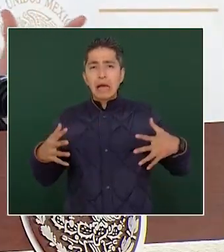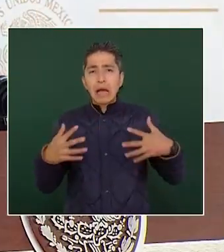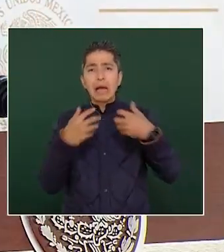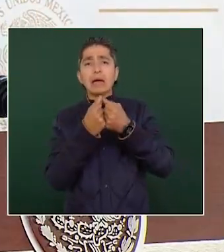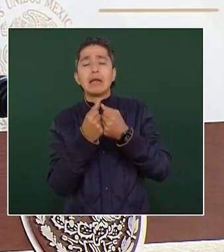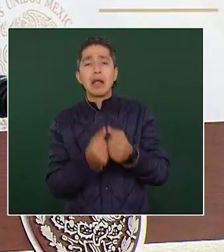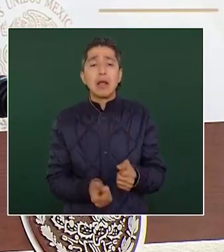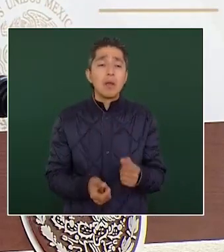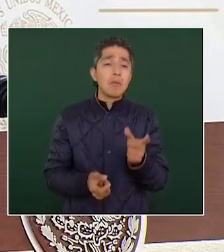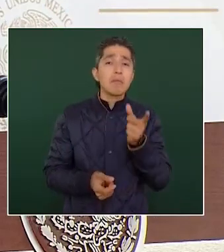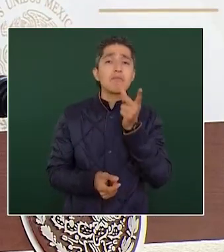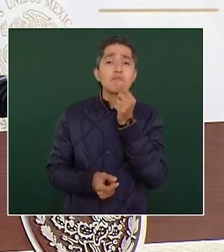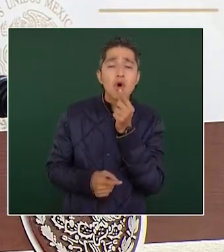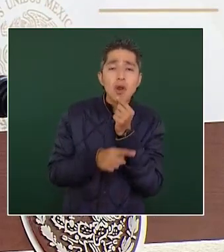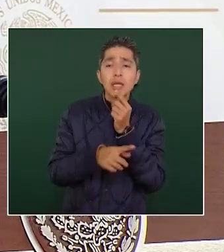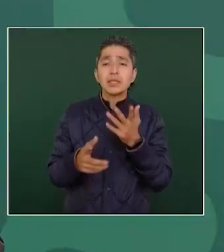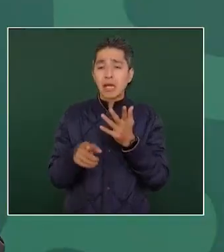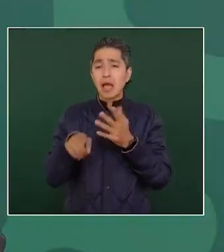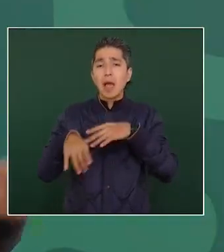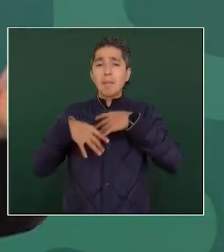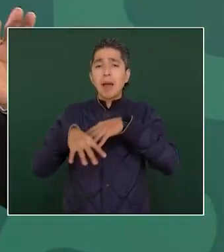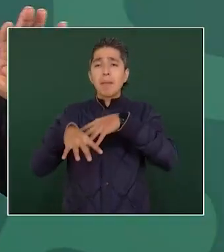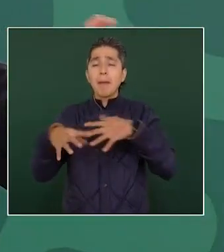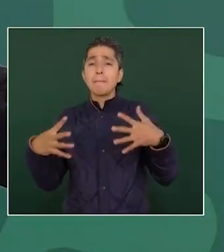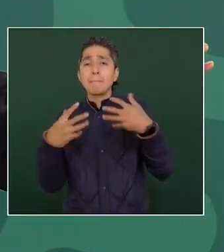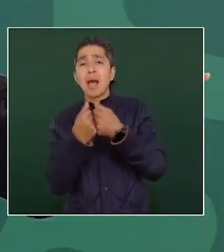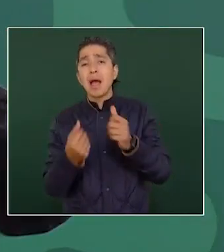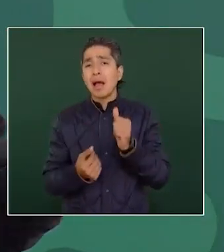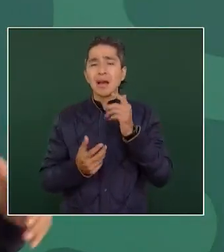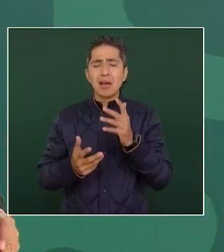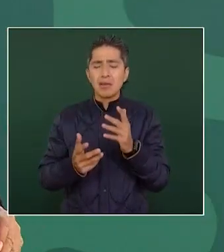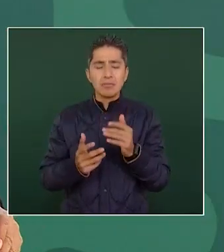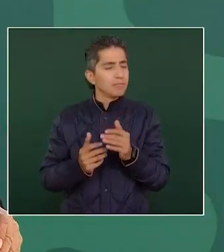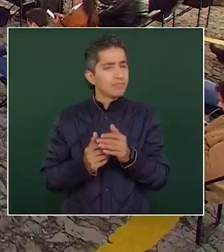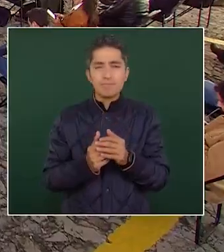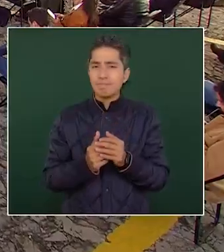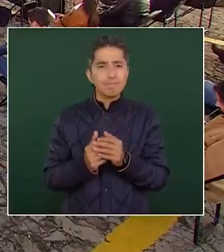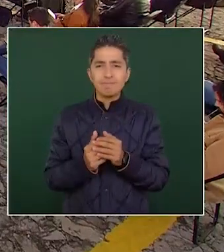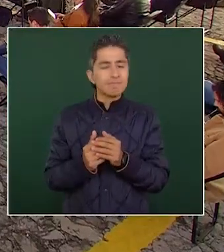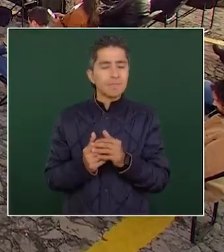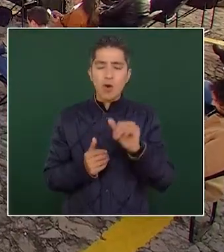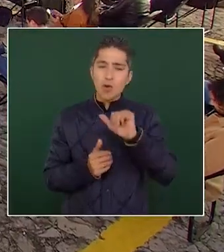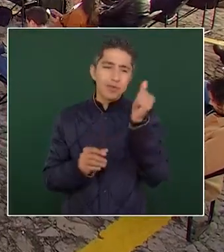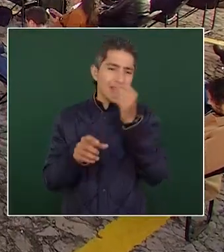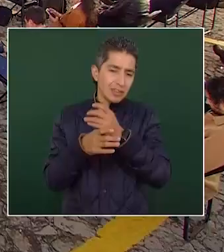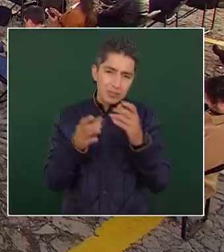y manifestantes, es otra cuestión